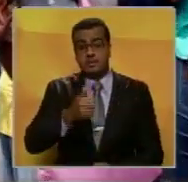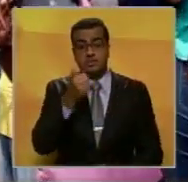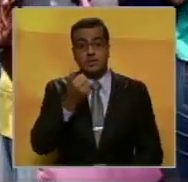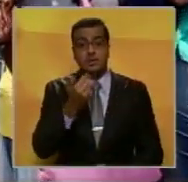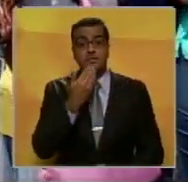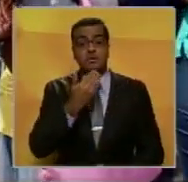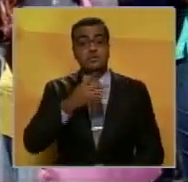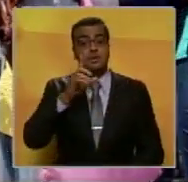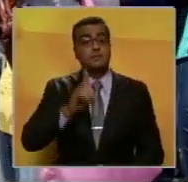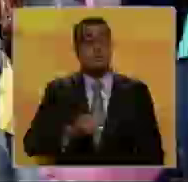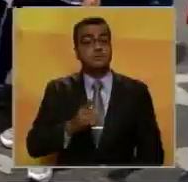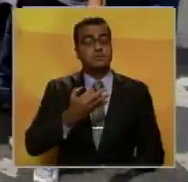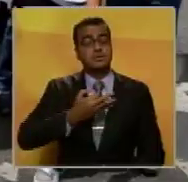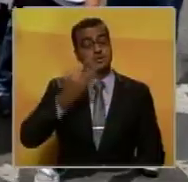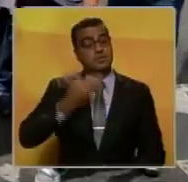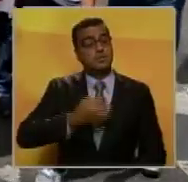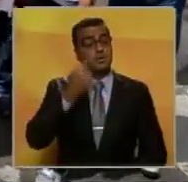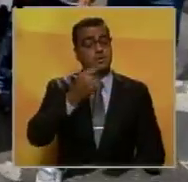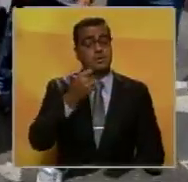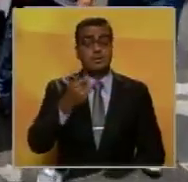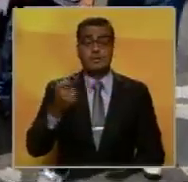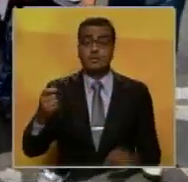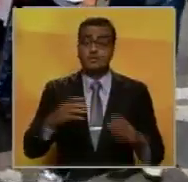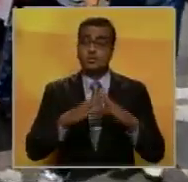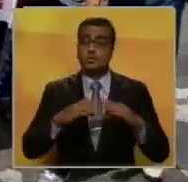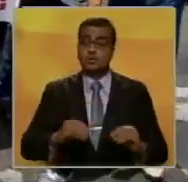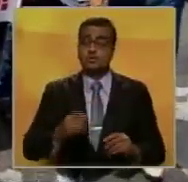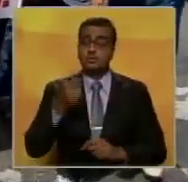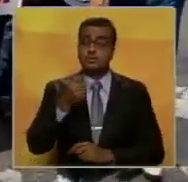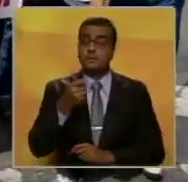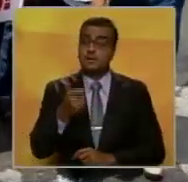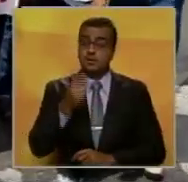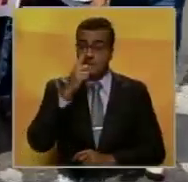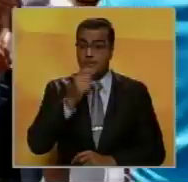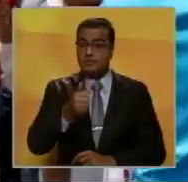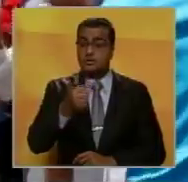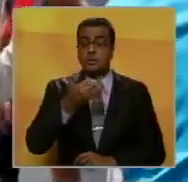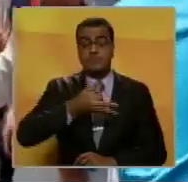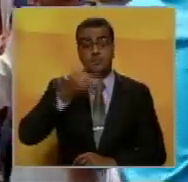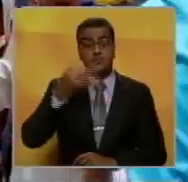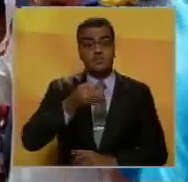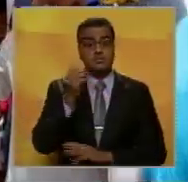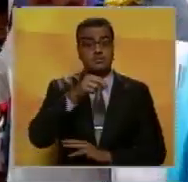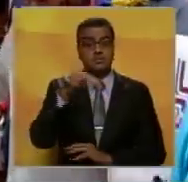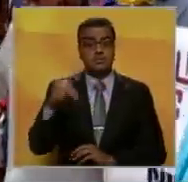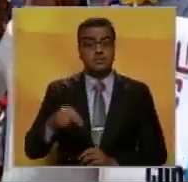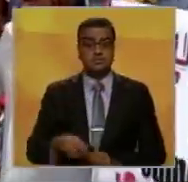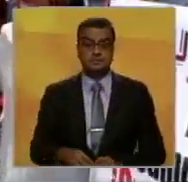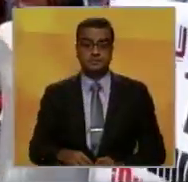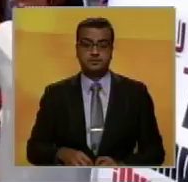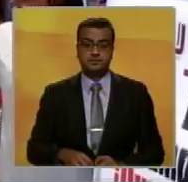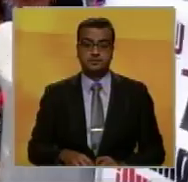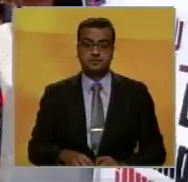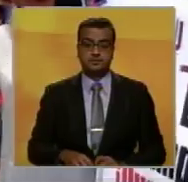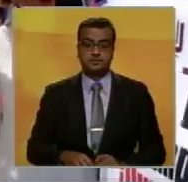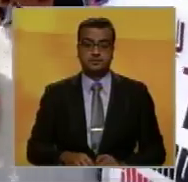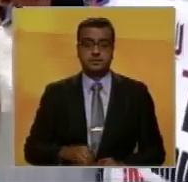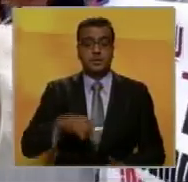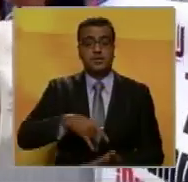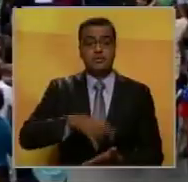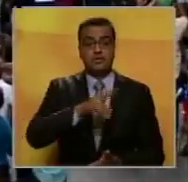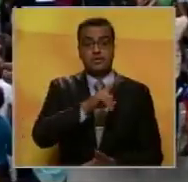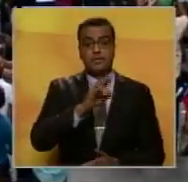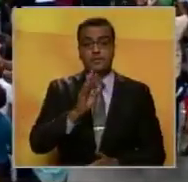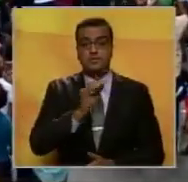exigieron también que se cumpla con el pago completo del Cesta Ticket aprobado por la Asamblea Nacional. En Carabobo,